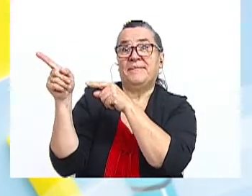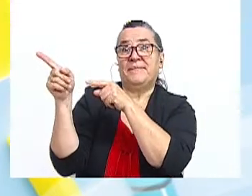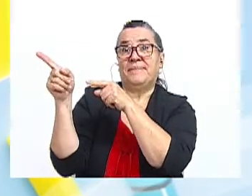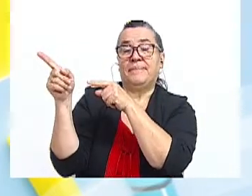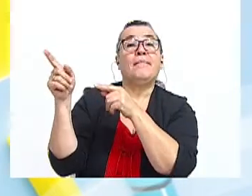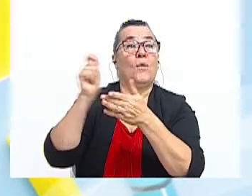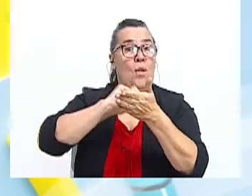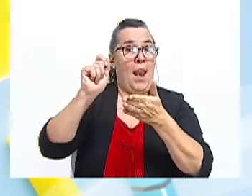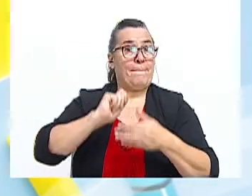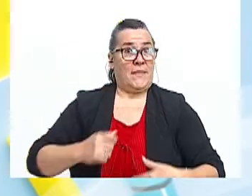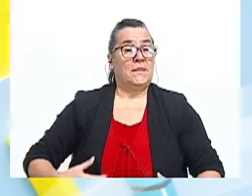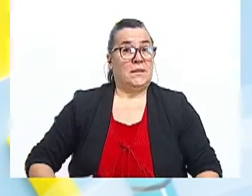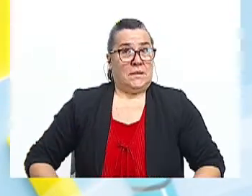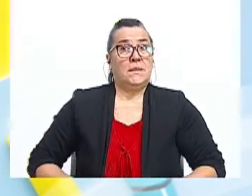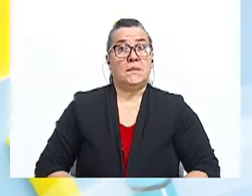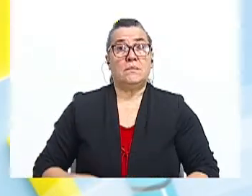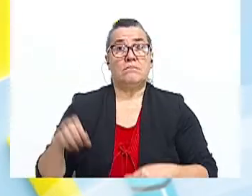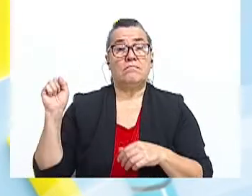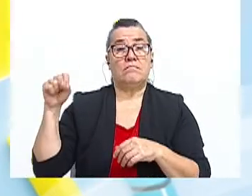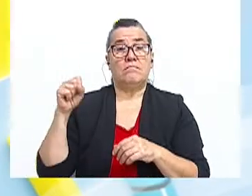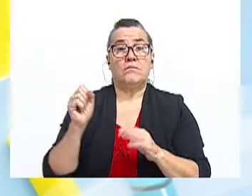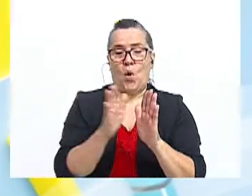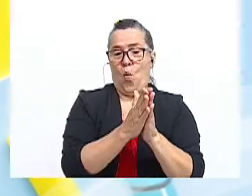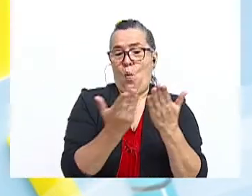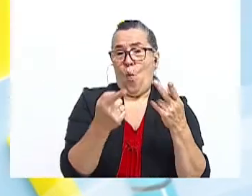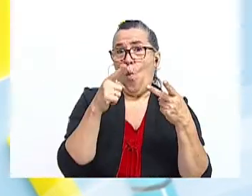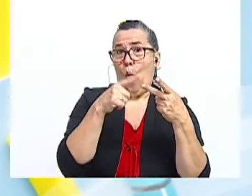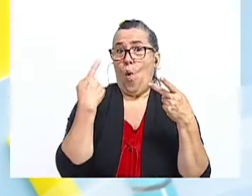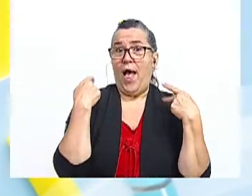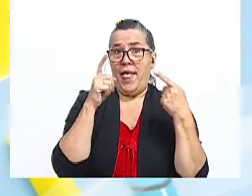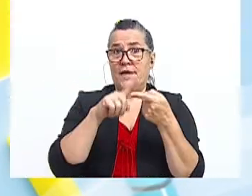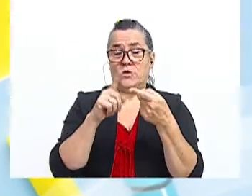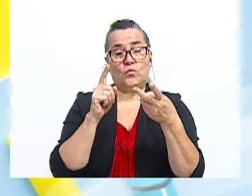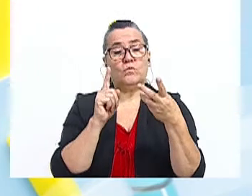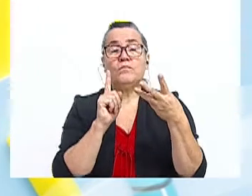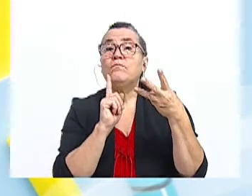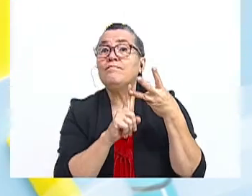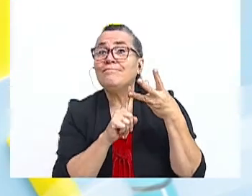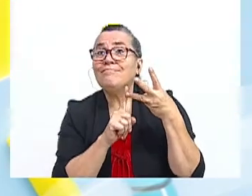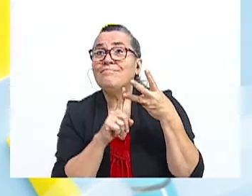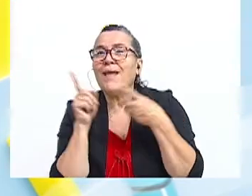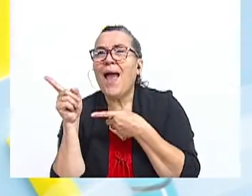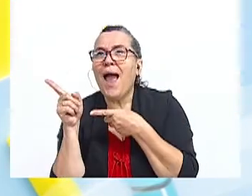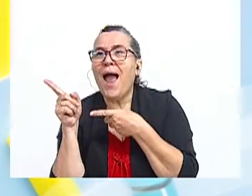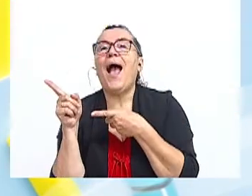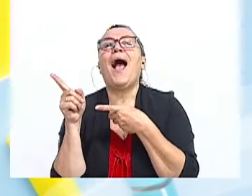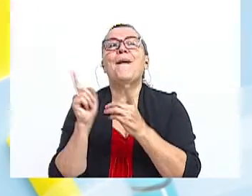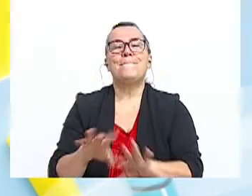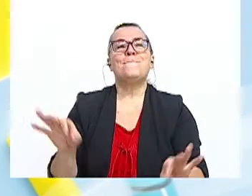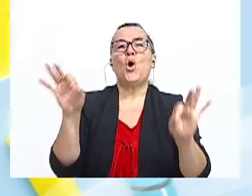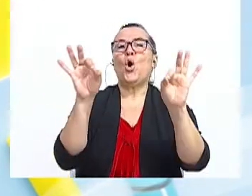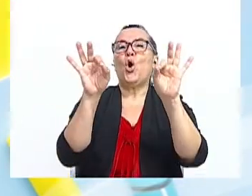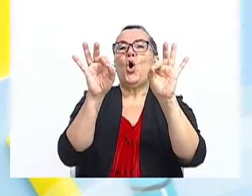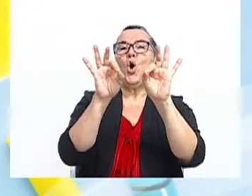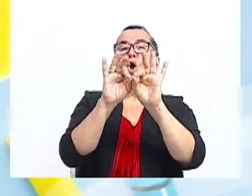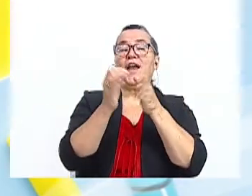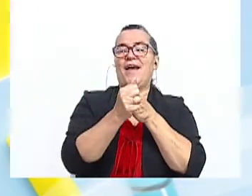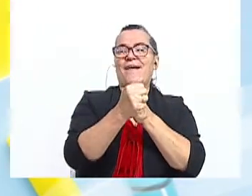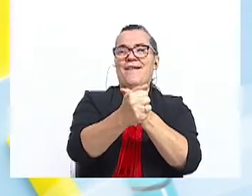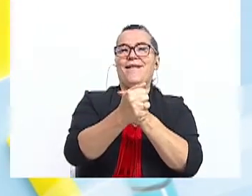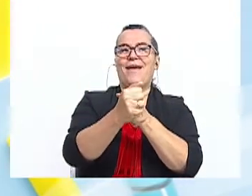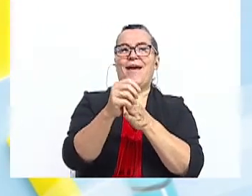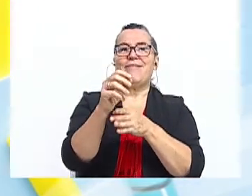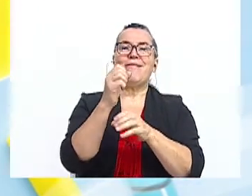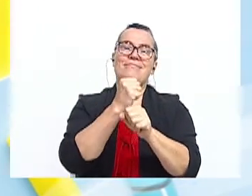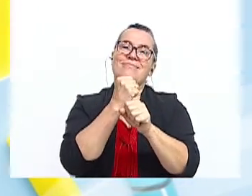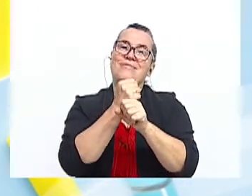Necesitamos un lápiz, sí, el cuaderno de español y, muy importante, la guía de trabajo